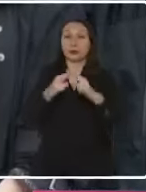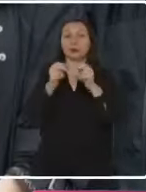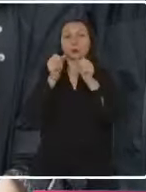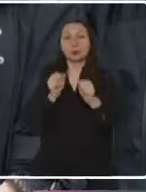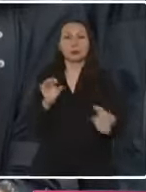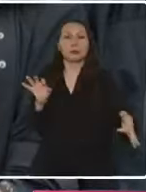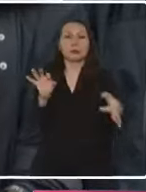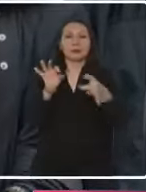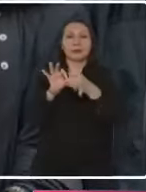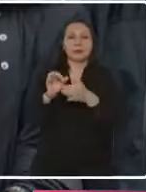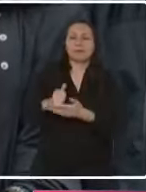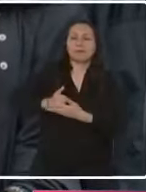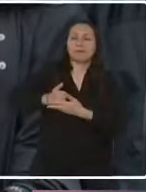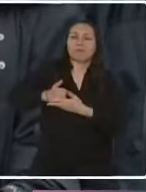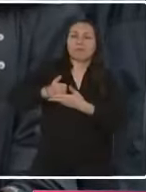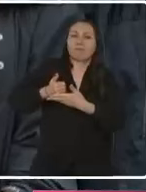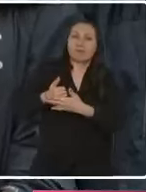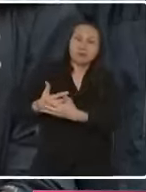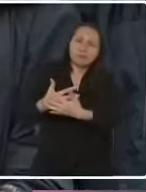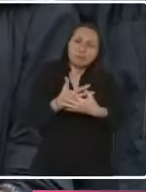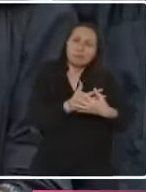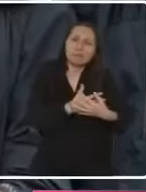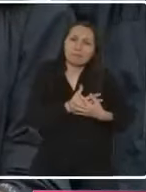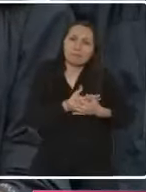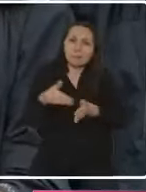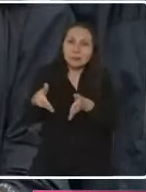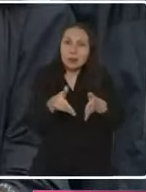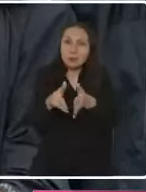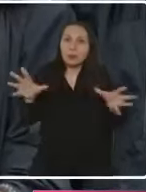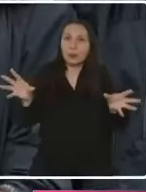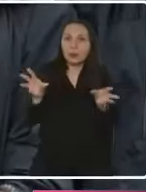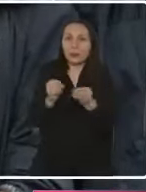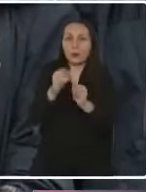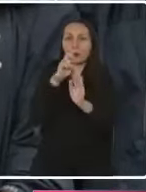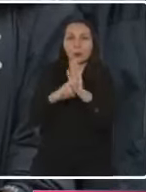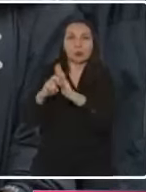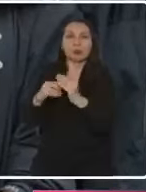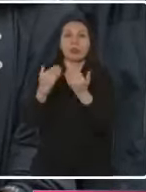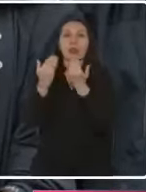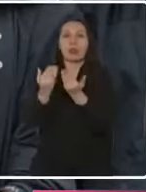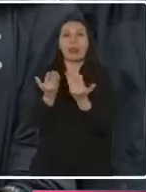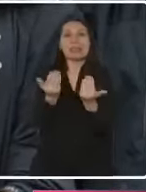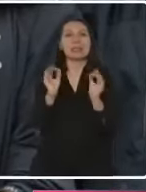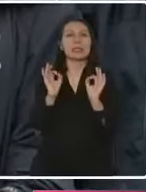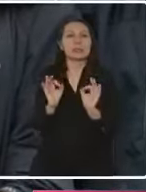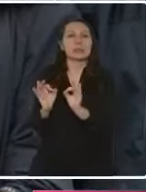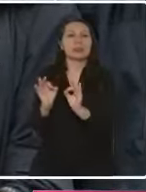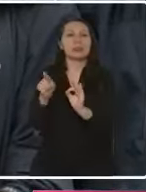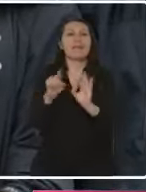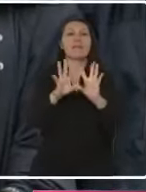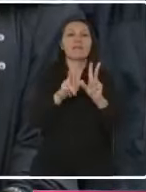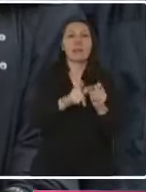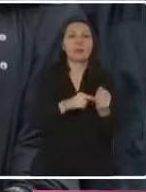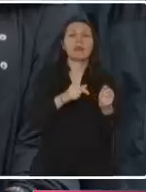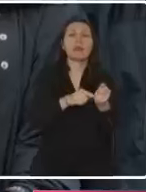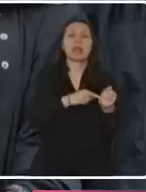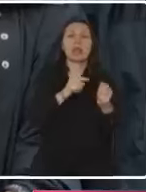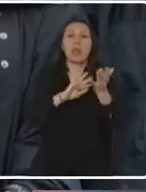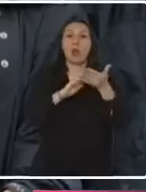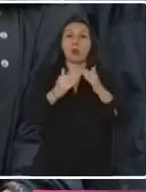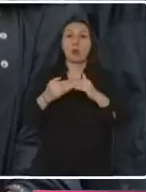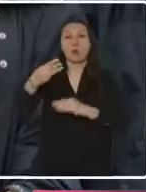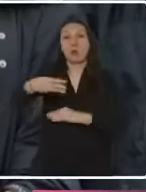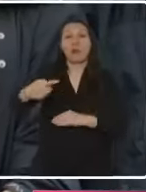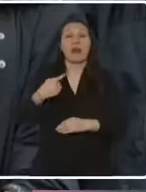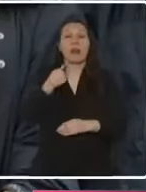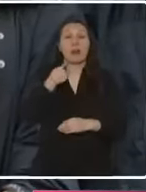conectar esta solidaridad y darle un cauce con proyectos que responden a necesidades específicas de familias, comunidades y municipios